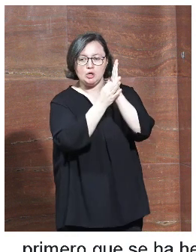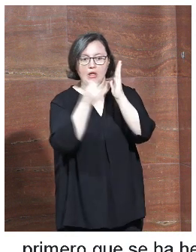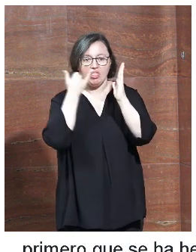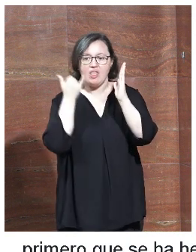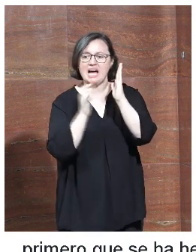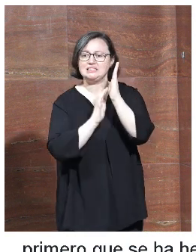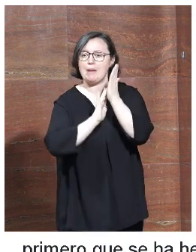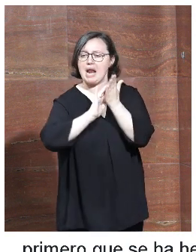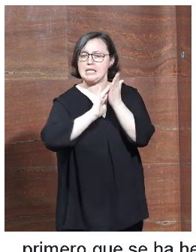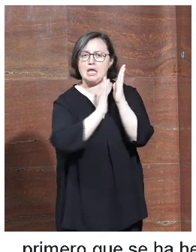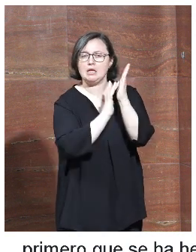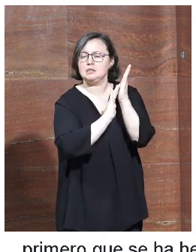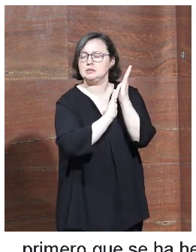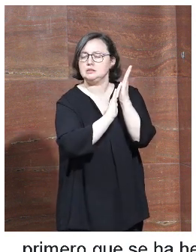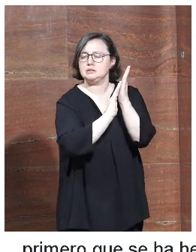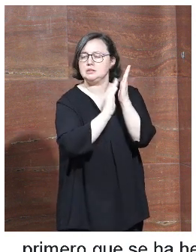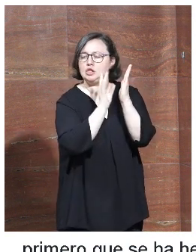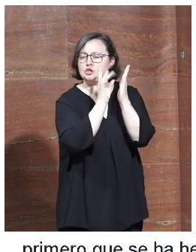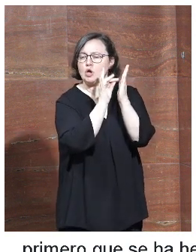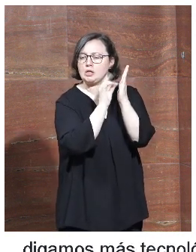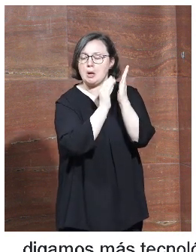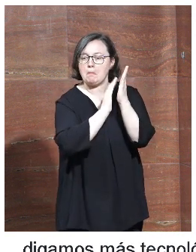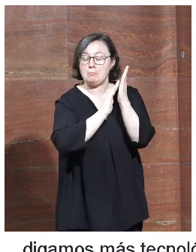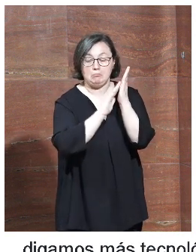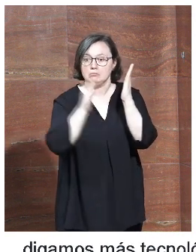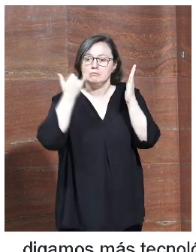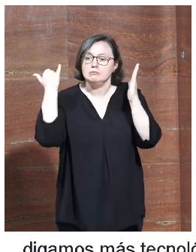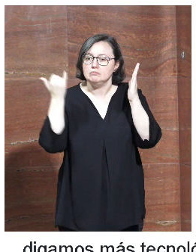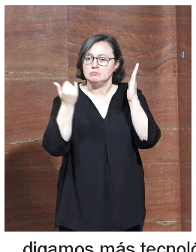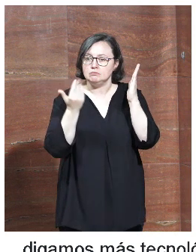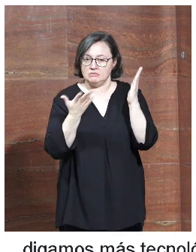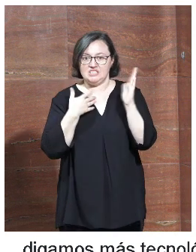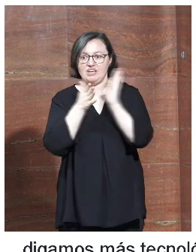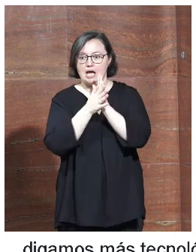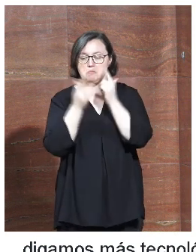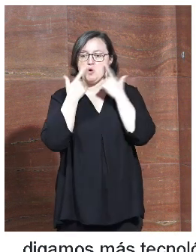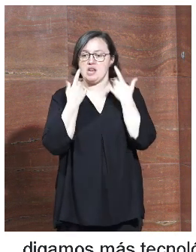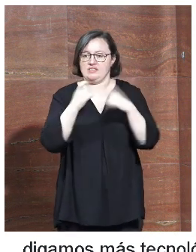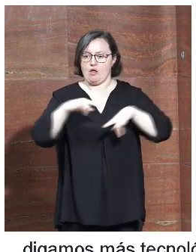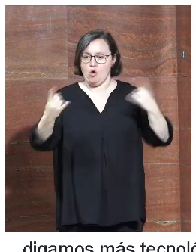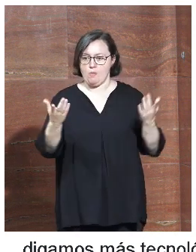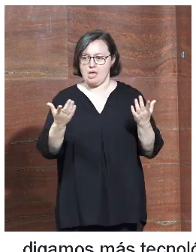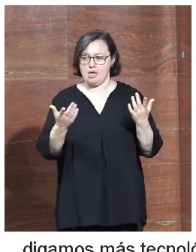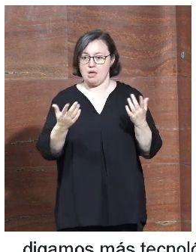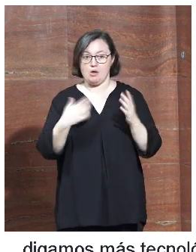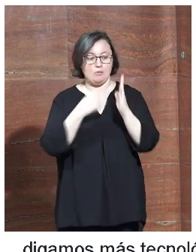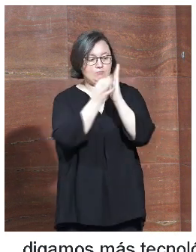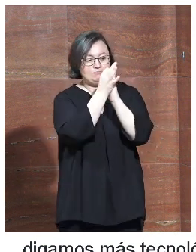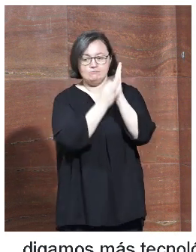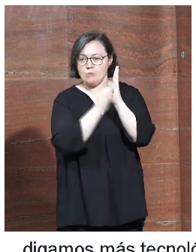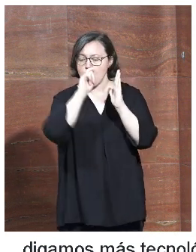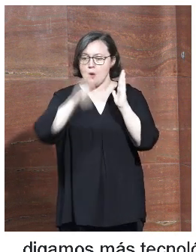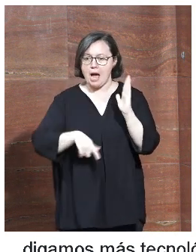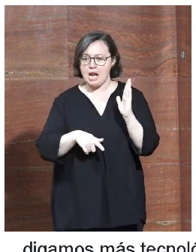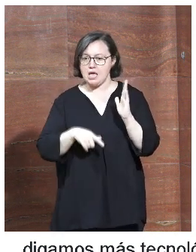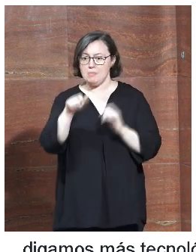ni siquiera el braille, que debería estar más atento a esa necesidad, es útil, es funcional